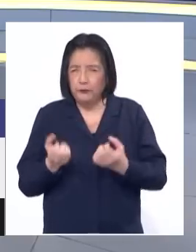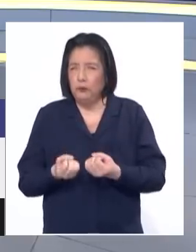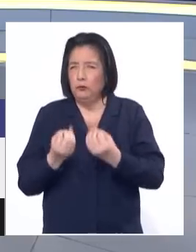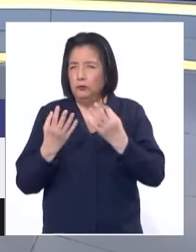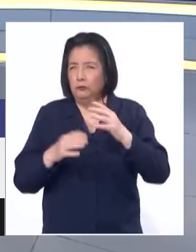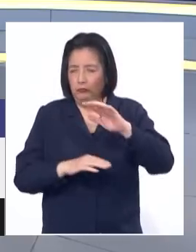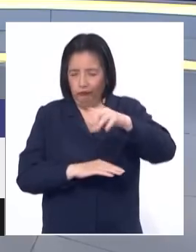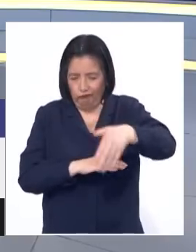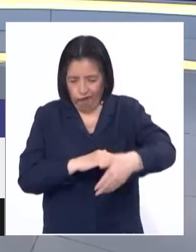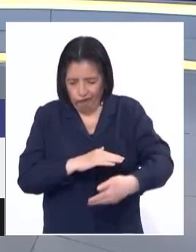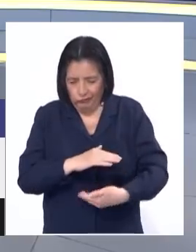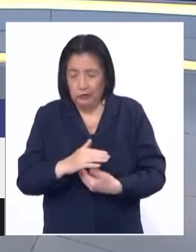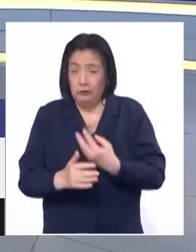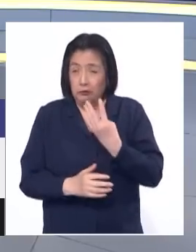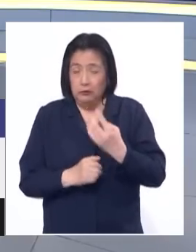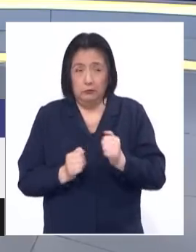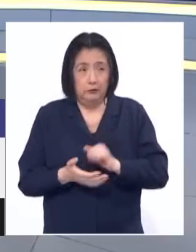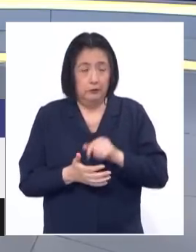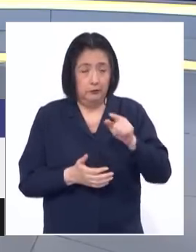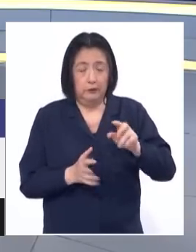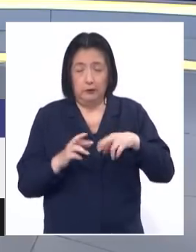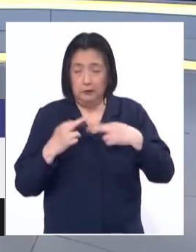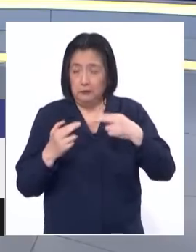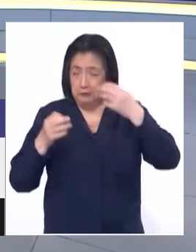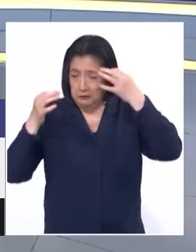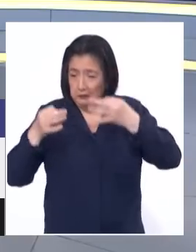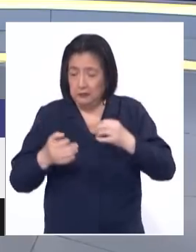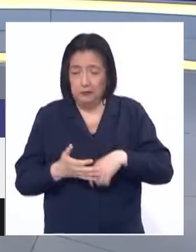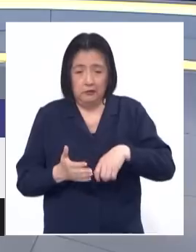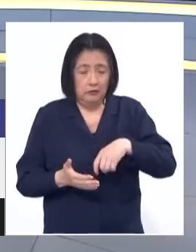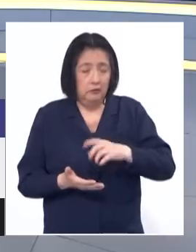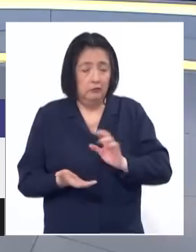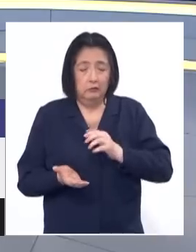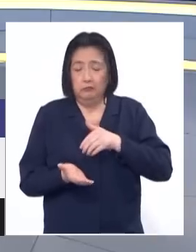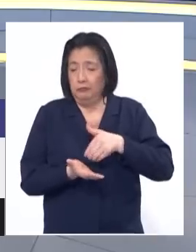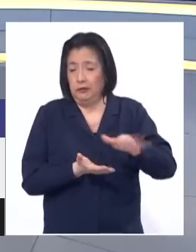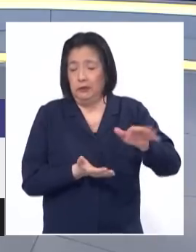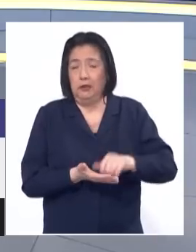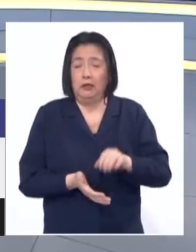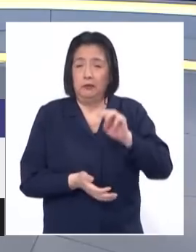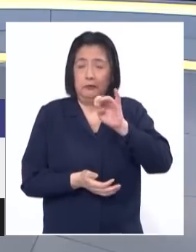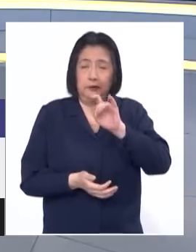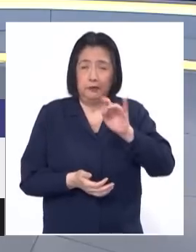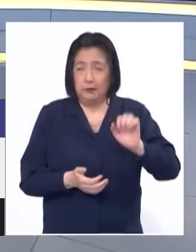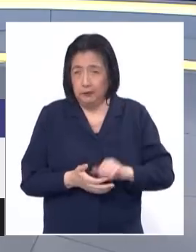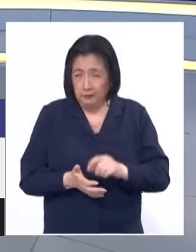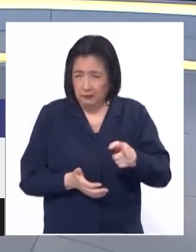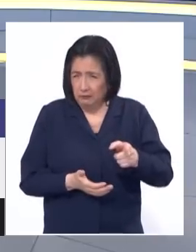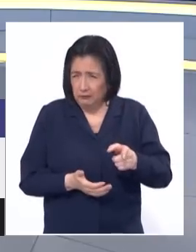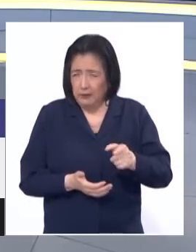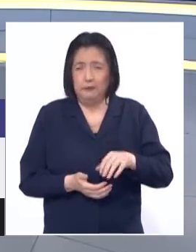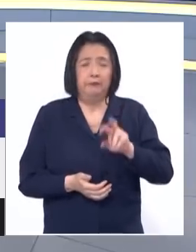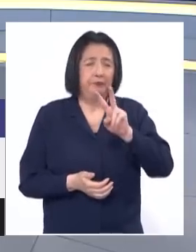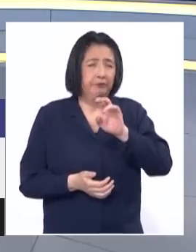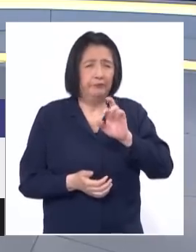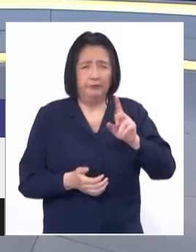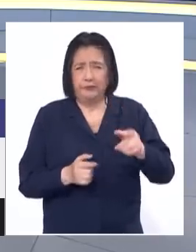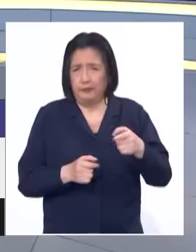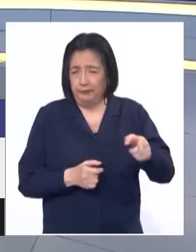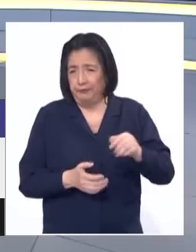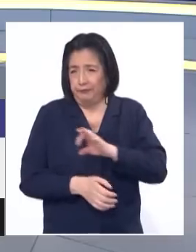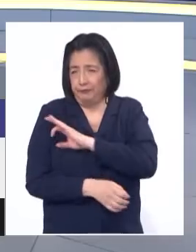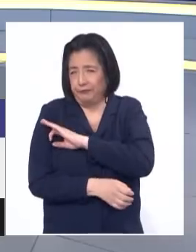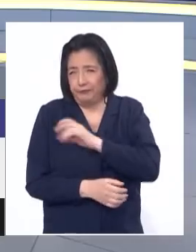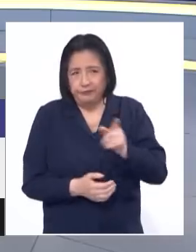las 4 de la mañana. En esa reunión se decidió destituir a Marita Barreto. ¿Por qué es importante la fiscal Marita Barreto? ¿Por qué es la